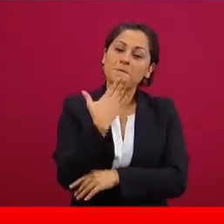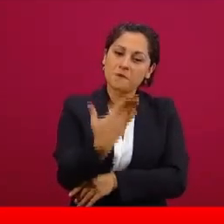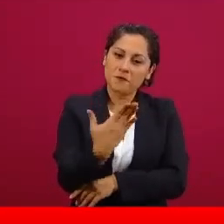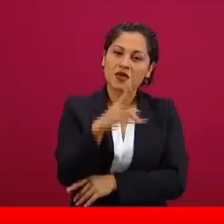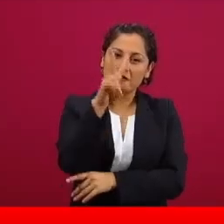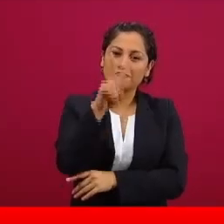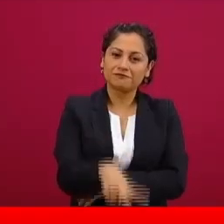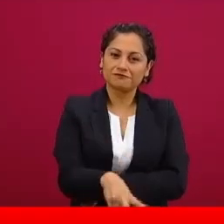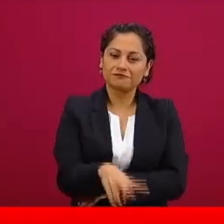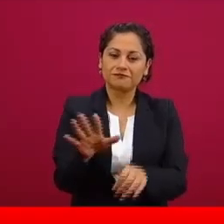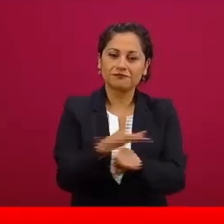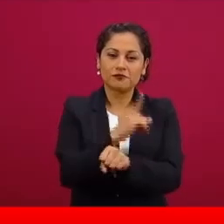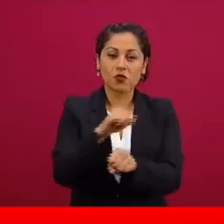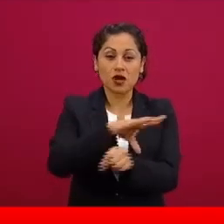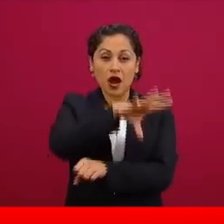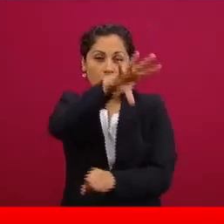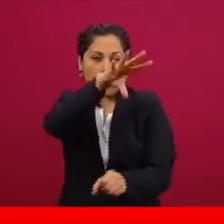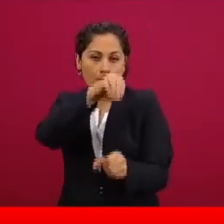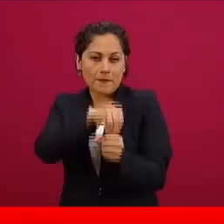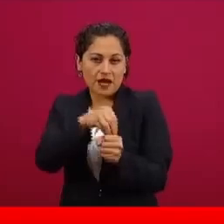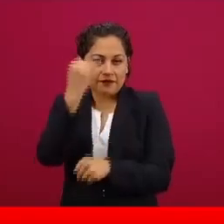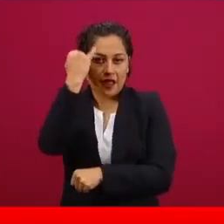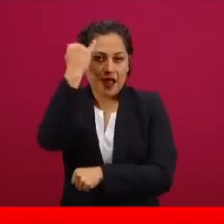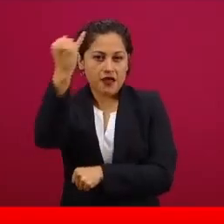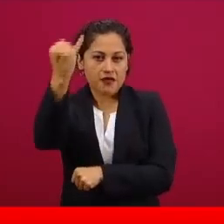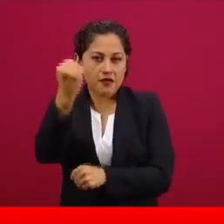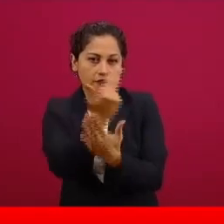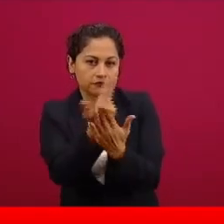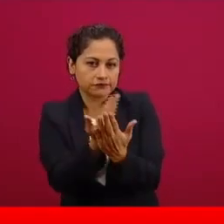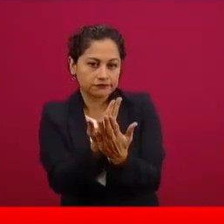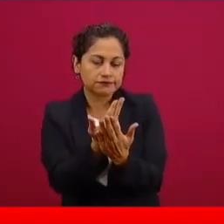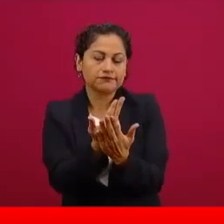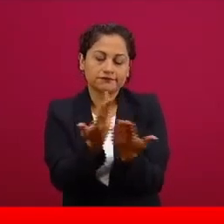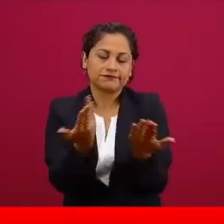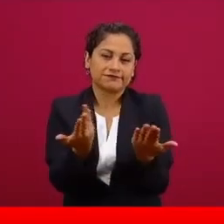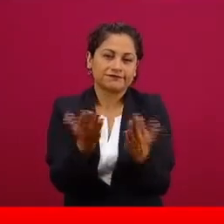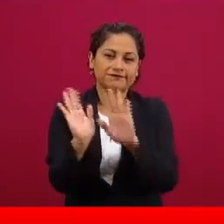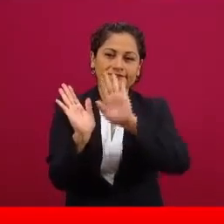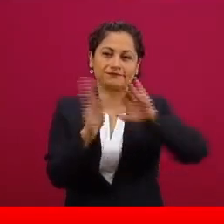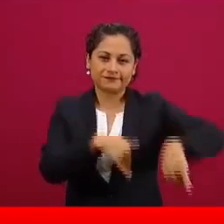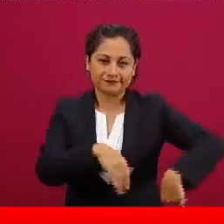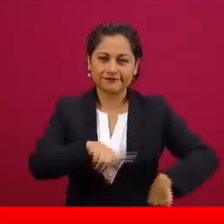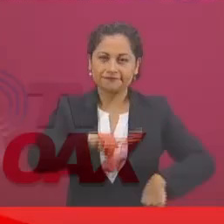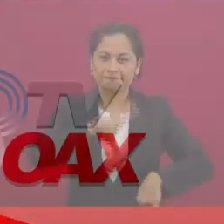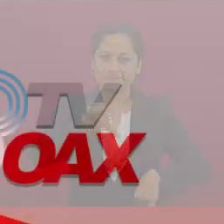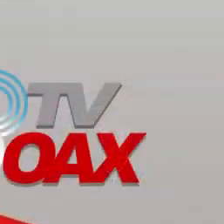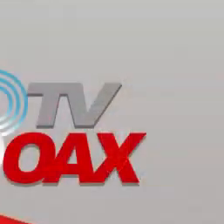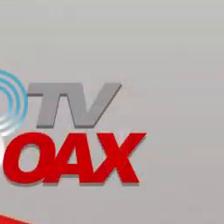Pero bueno, ya. Gracias. Luego tú.